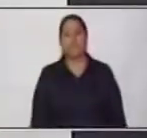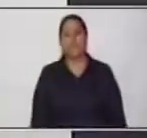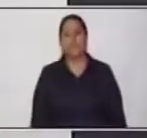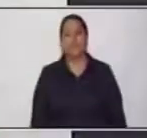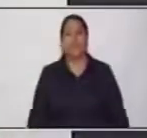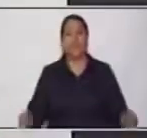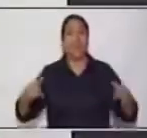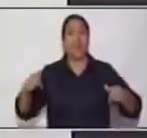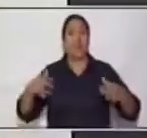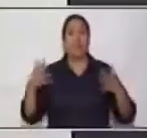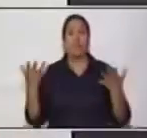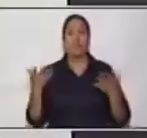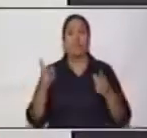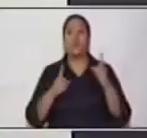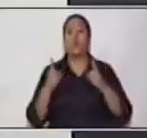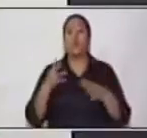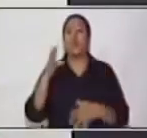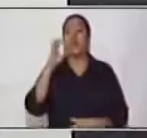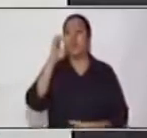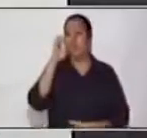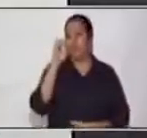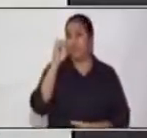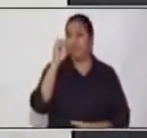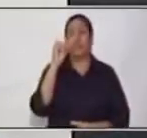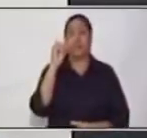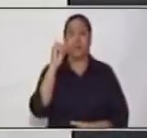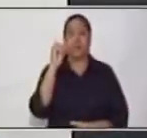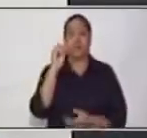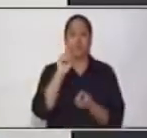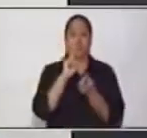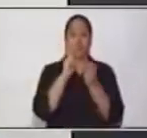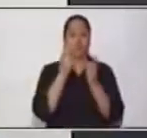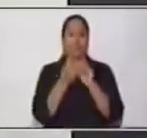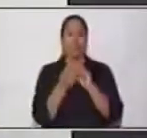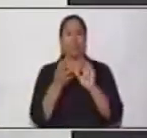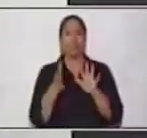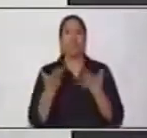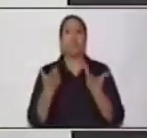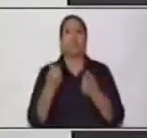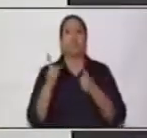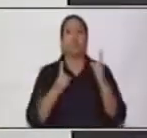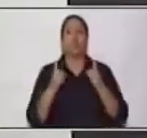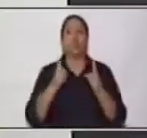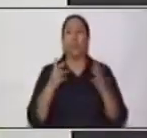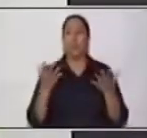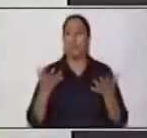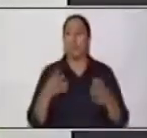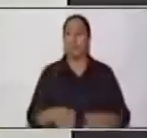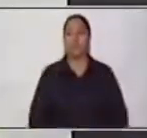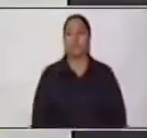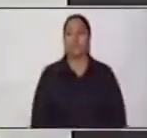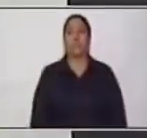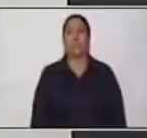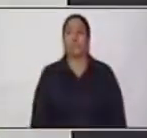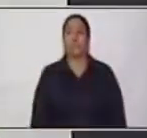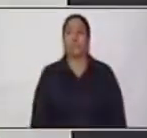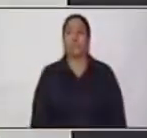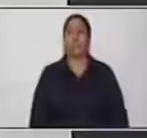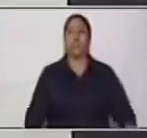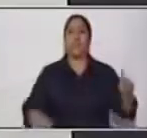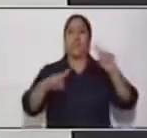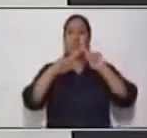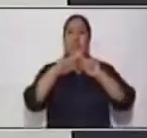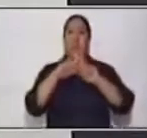vamos a definir que y va a ser 0. Sustituimos en nuestra ecuación, en nuestra primera ecuación, donde